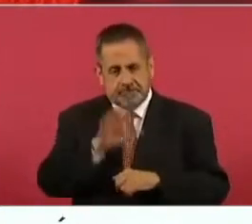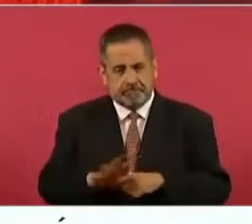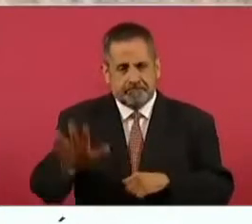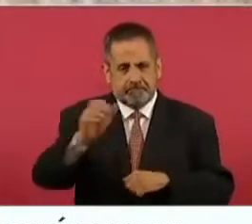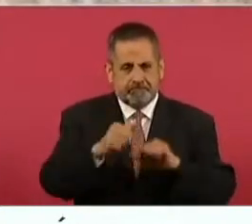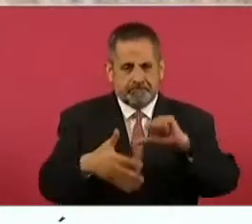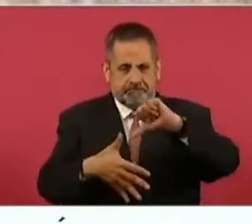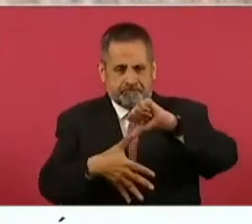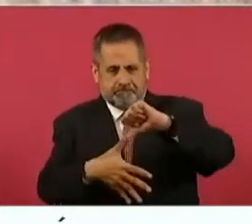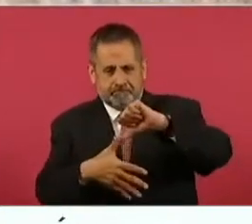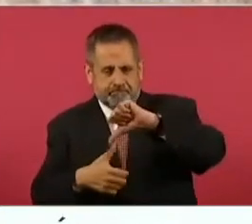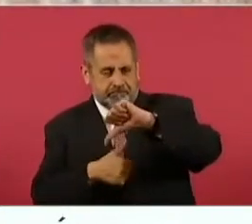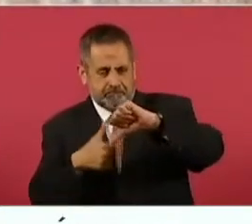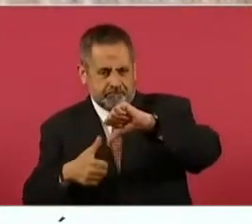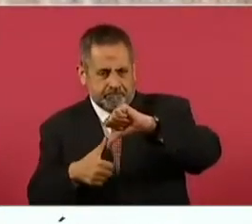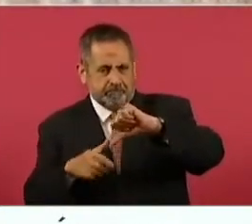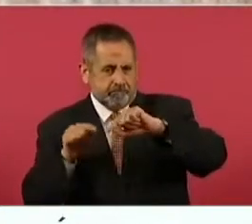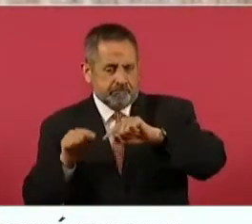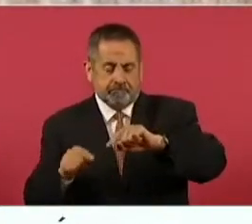en el Caribe.